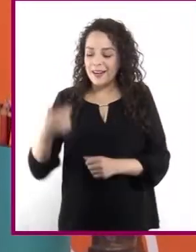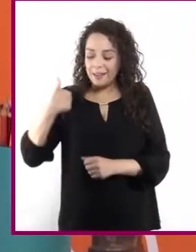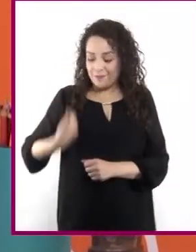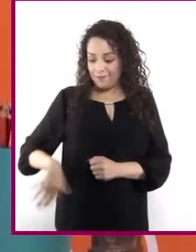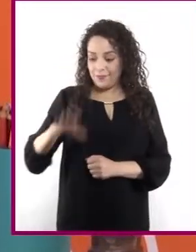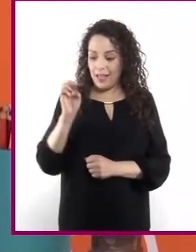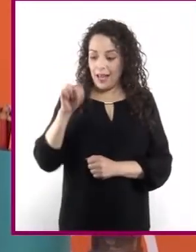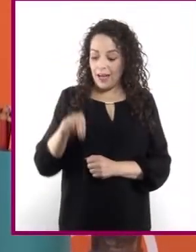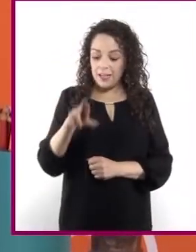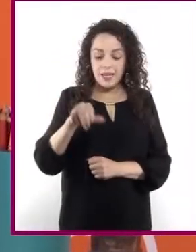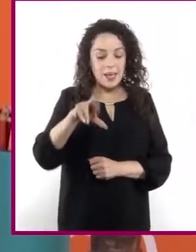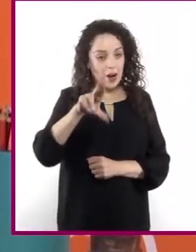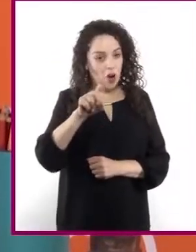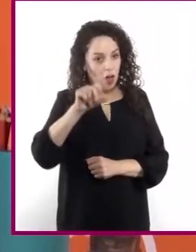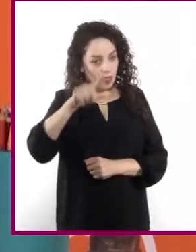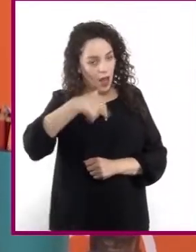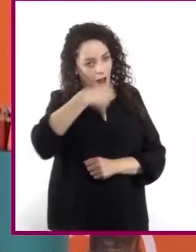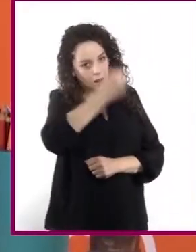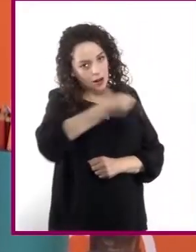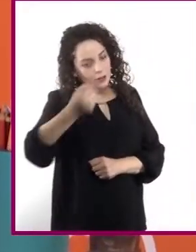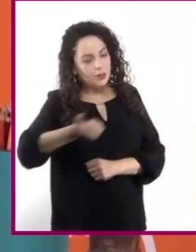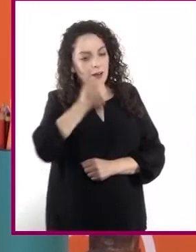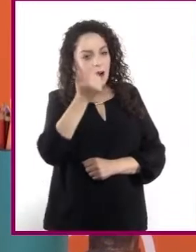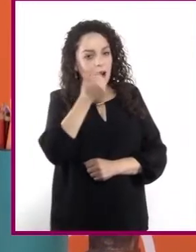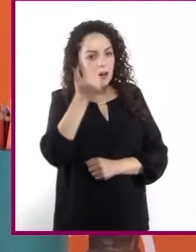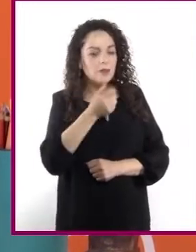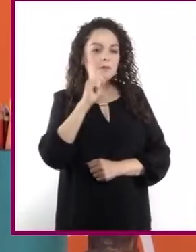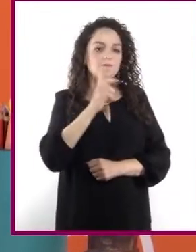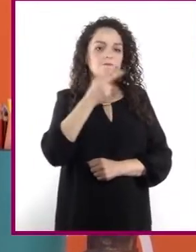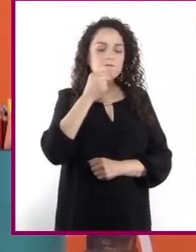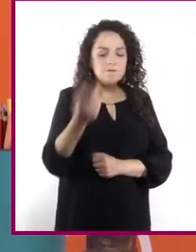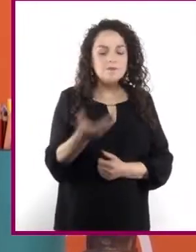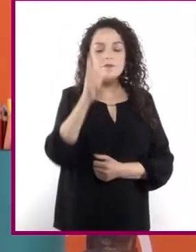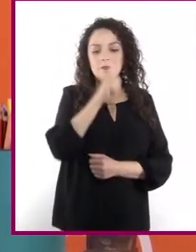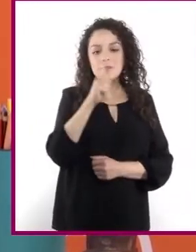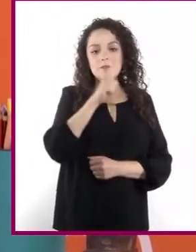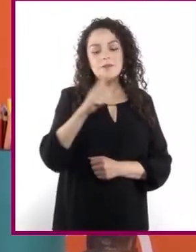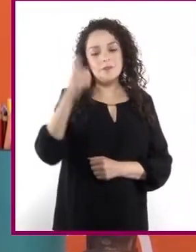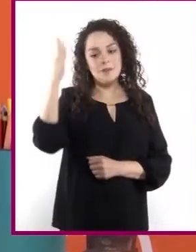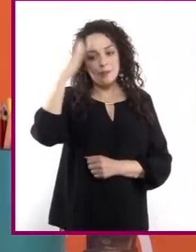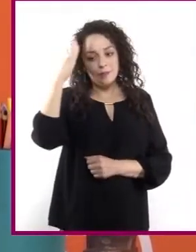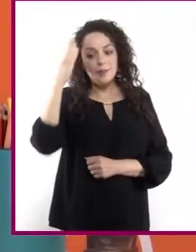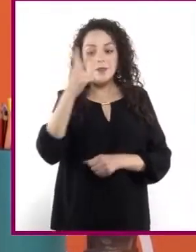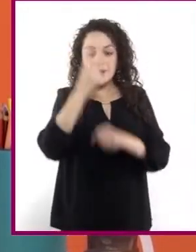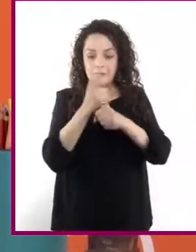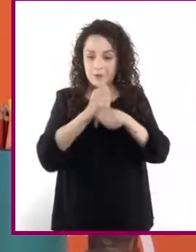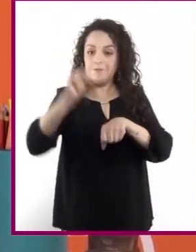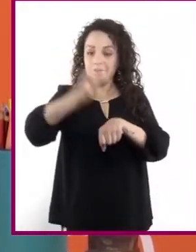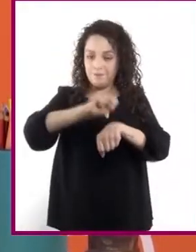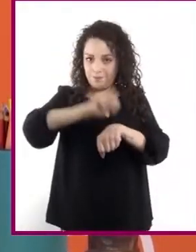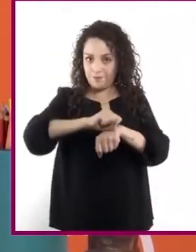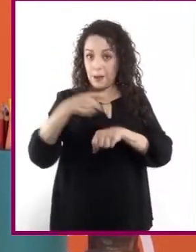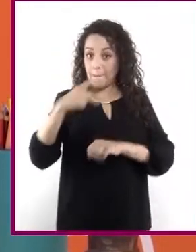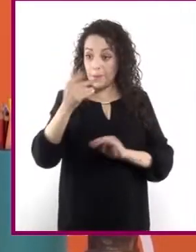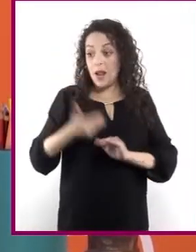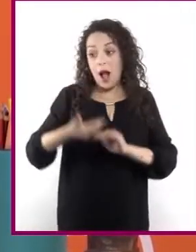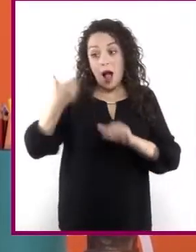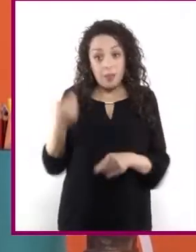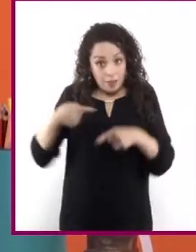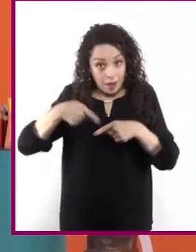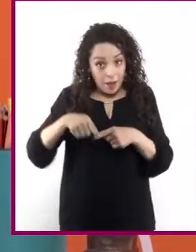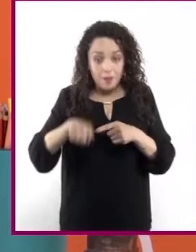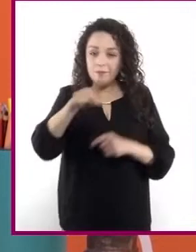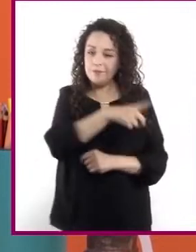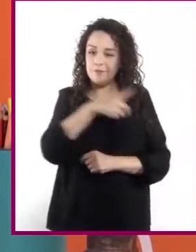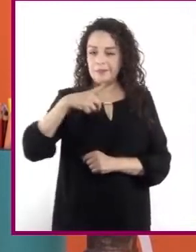Rodal y les saludo a las alumnas y alumnos de lengua materna de segundo grado de secundaria. Antes de iniciar, les